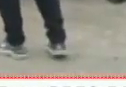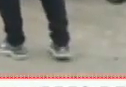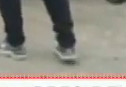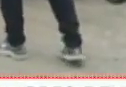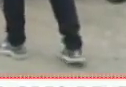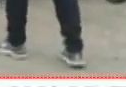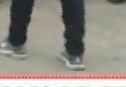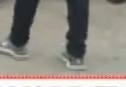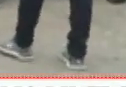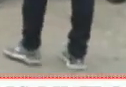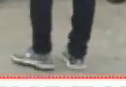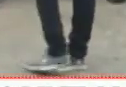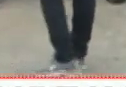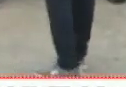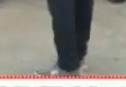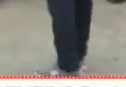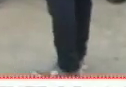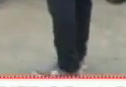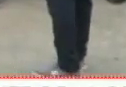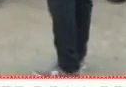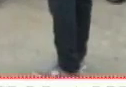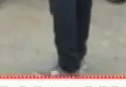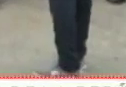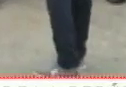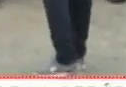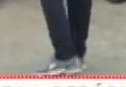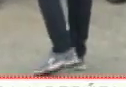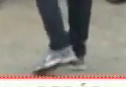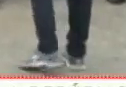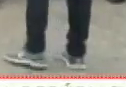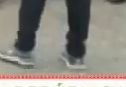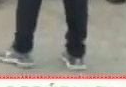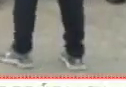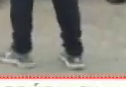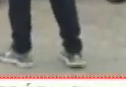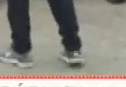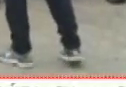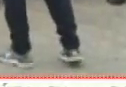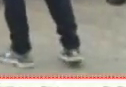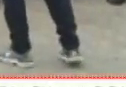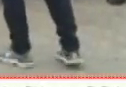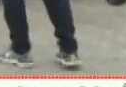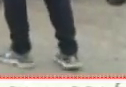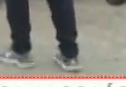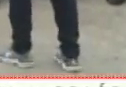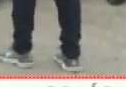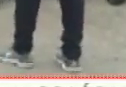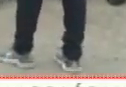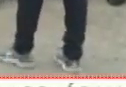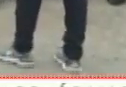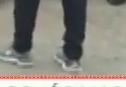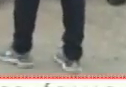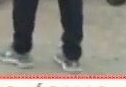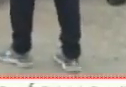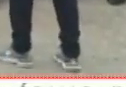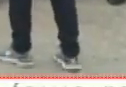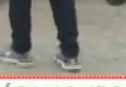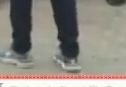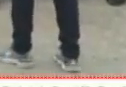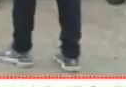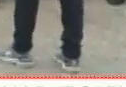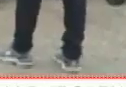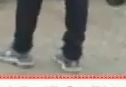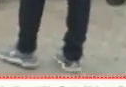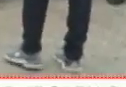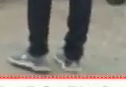desde el estado aragua con amor con alegría cumpliendo instrucciones de nuestros presidentes nicolás maduro moros con